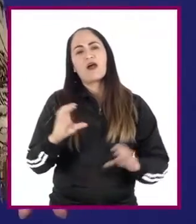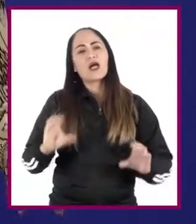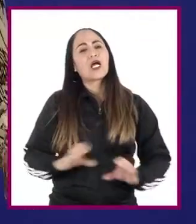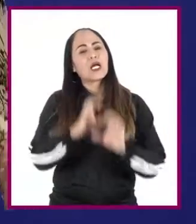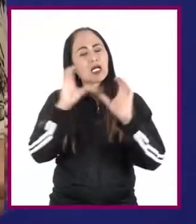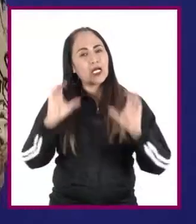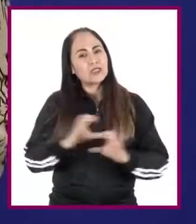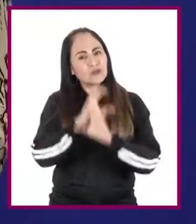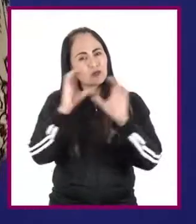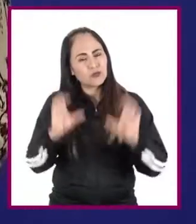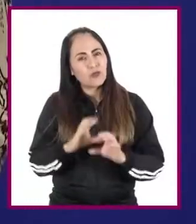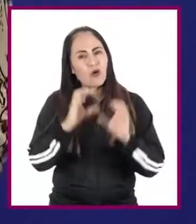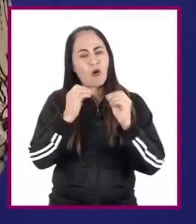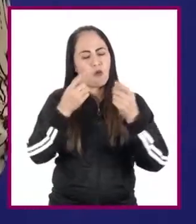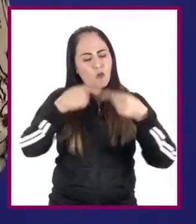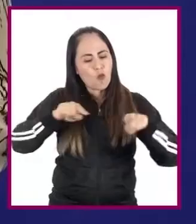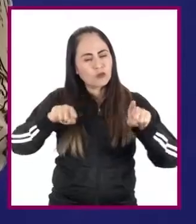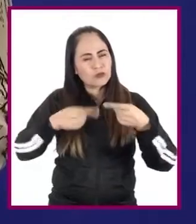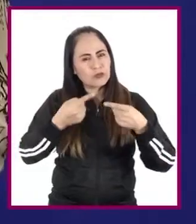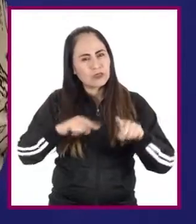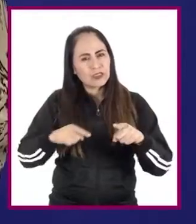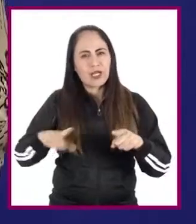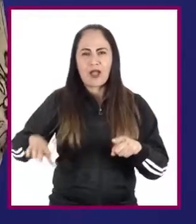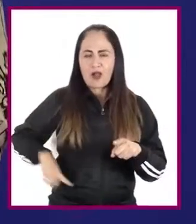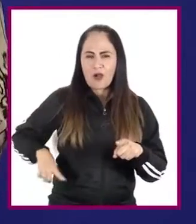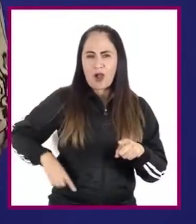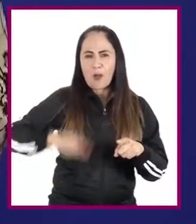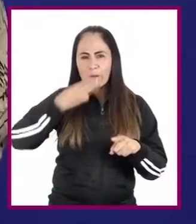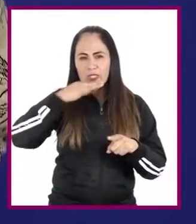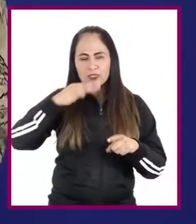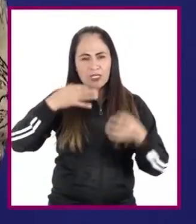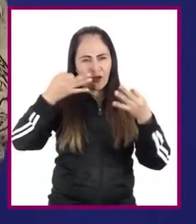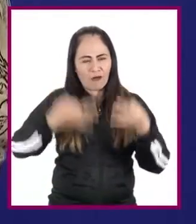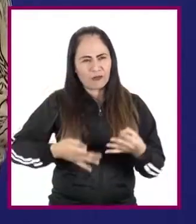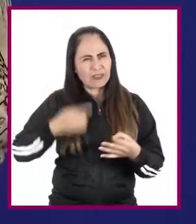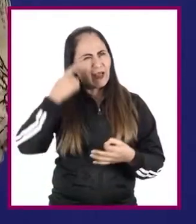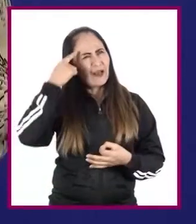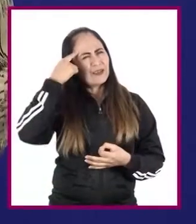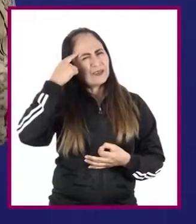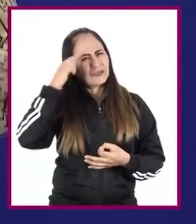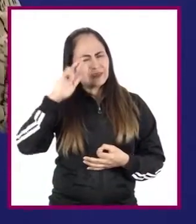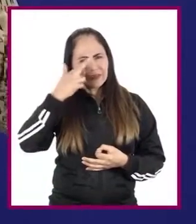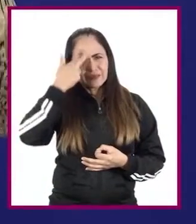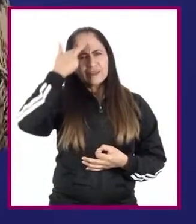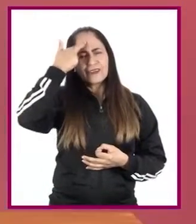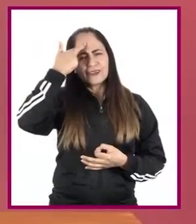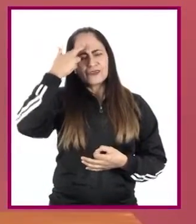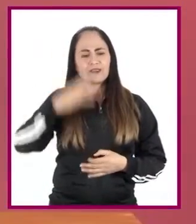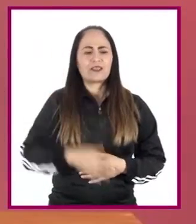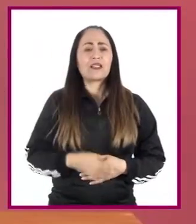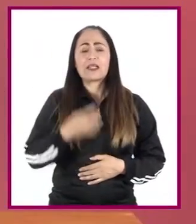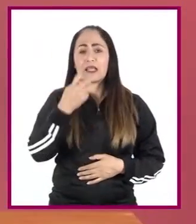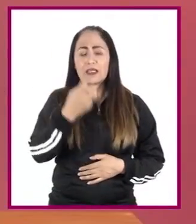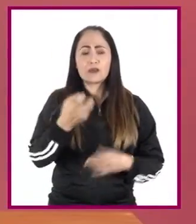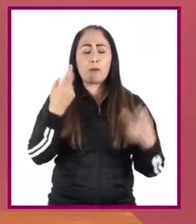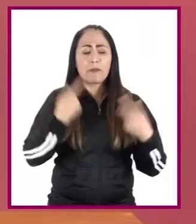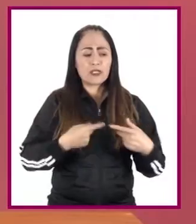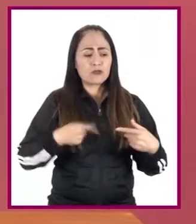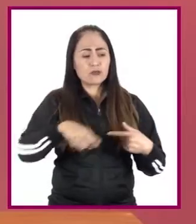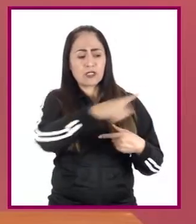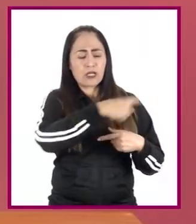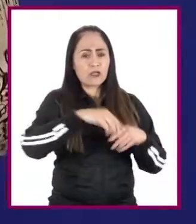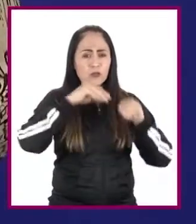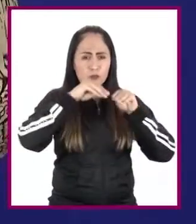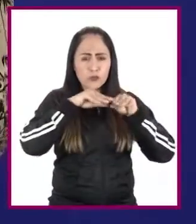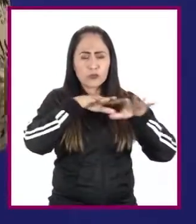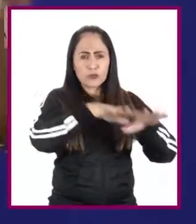diferentes campañas. Eso es importante, ya que como recordarán, las campañas oficiales buscan persuadir al espectador para que